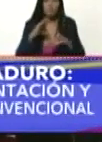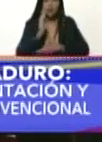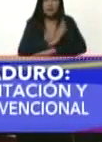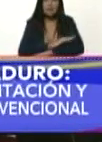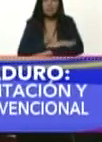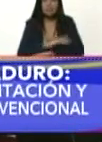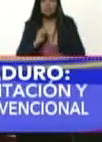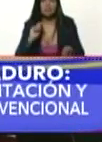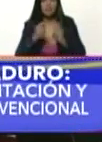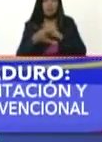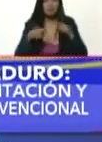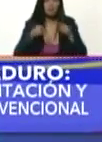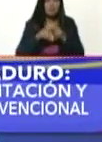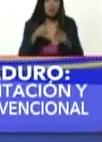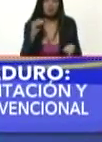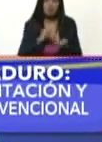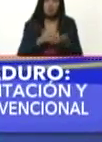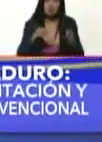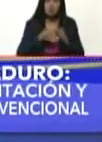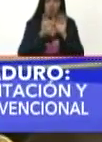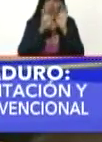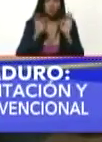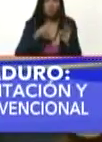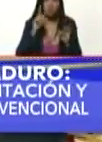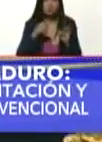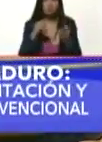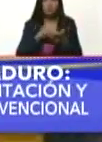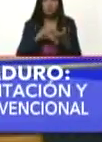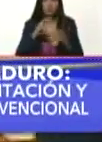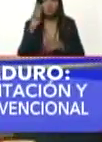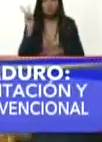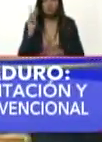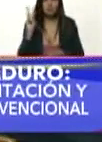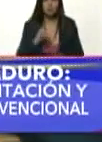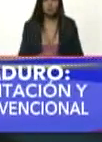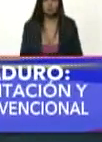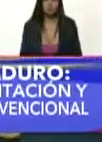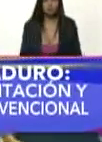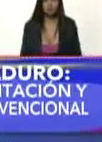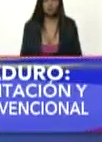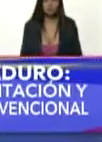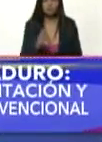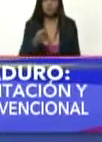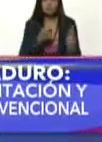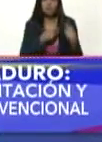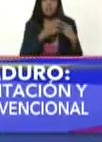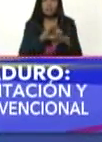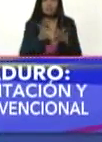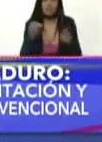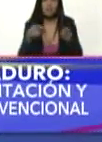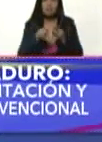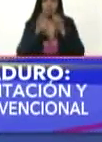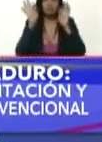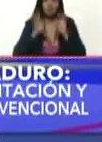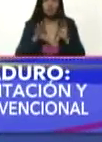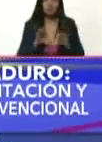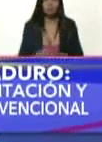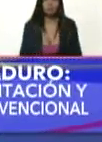no convencional que se ha aplicado y se está aplicando contra Venezuela. Es una tarea que yo dejo.